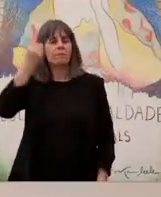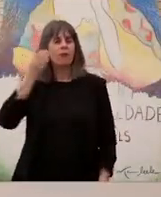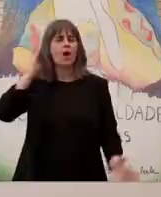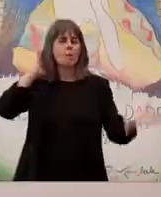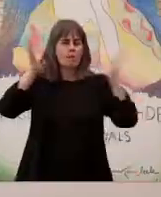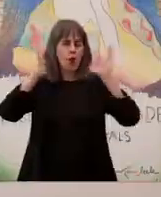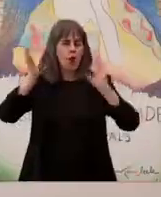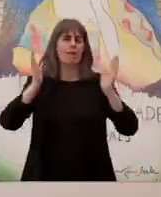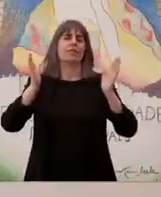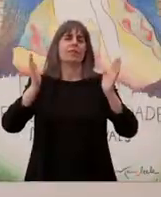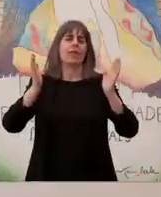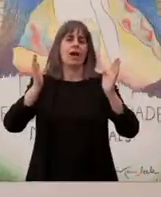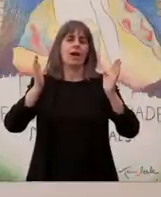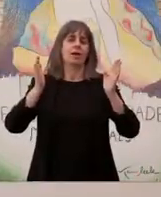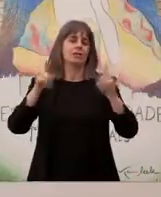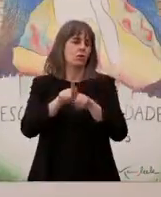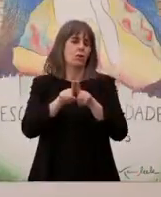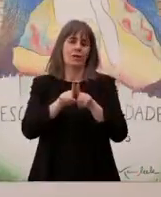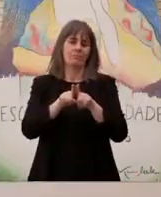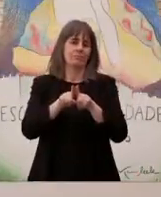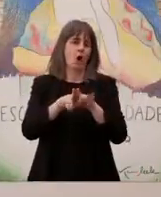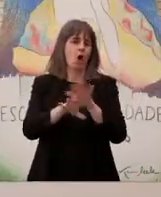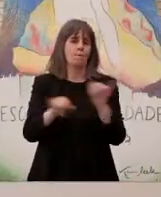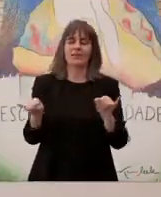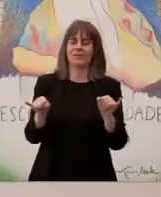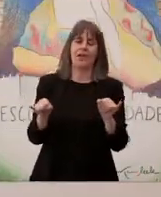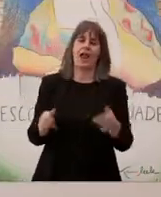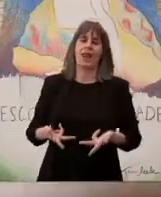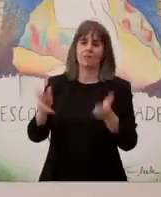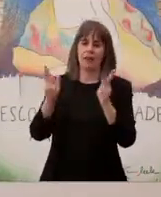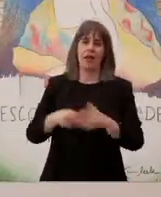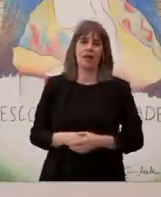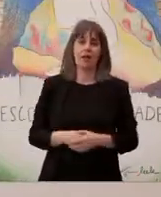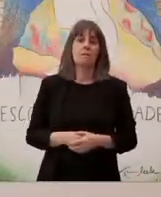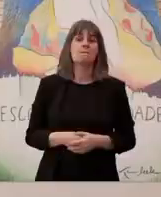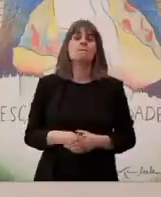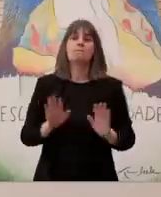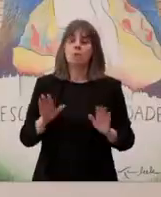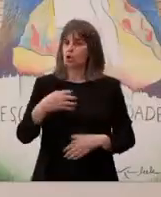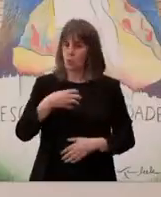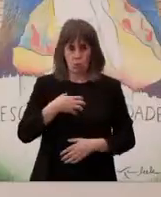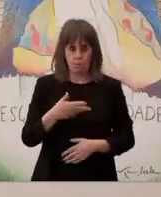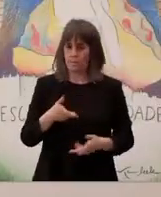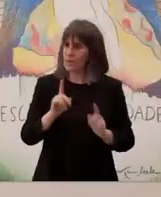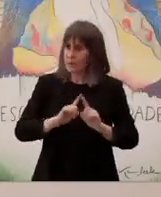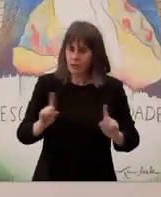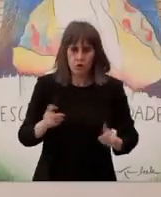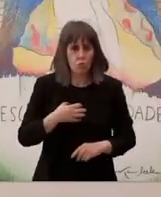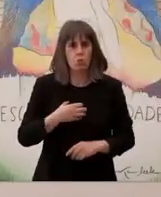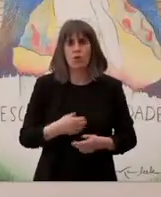vez más acelerada que sabemos el precio que estamos pagando por la libertad pero no podemos permitir pagar ese precio